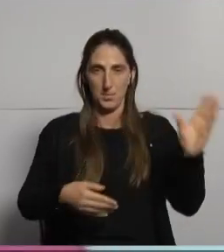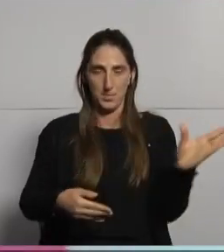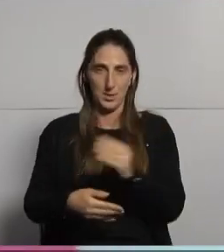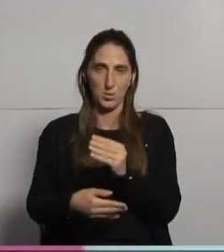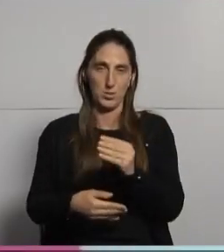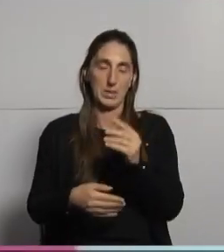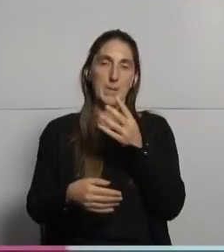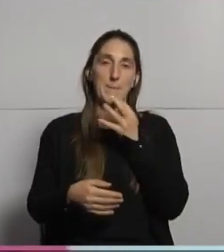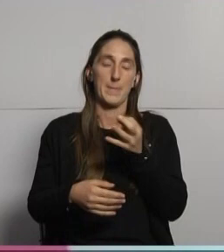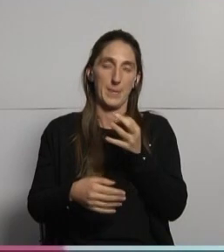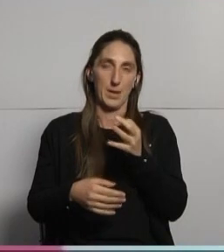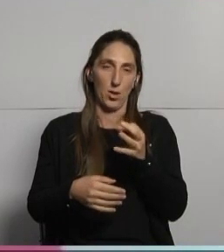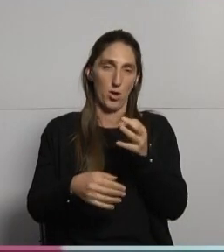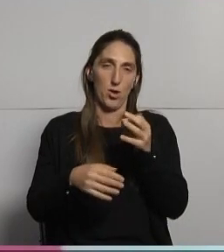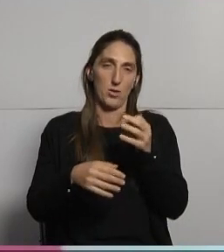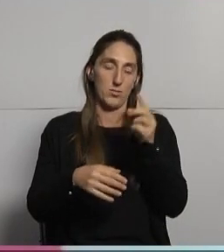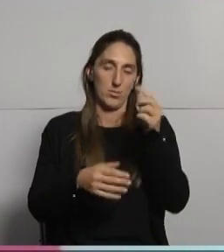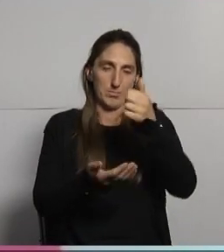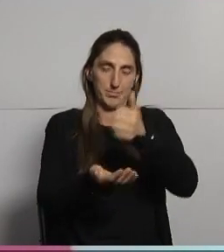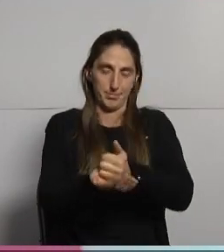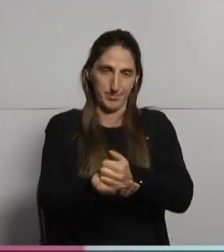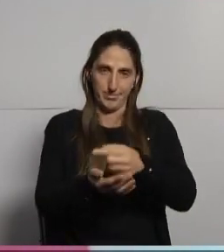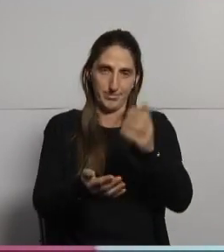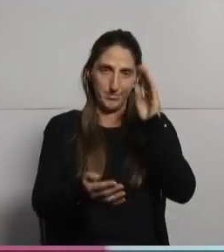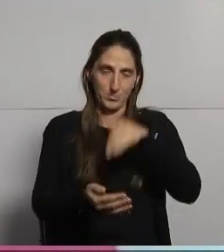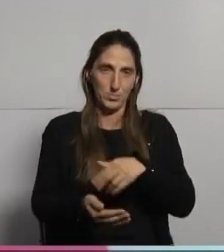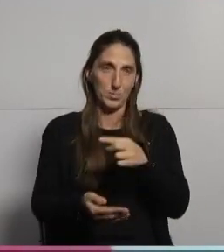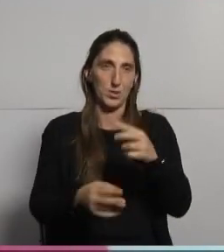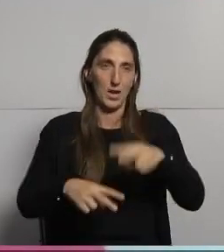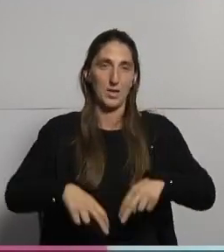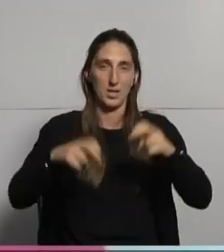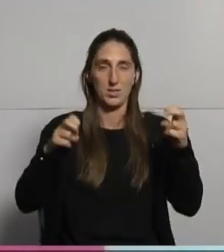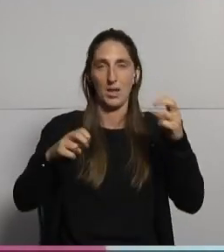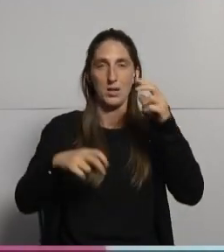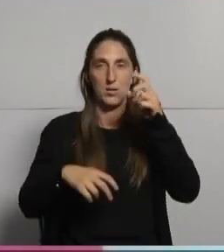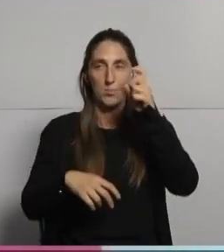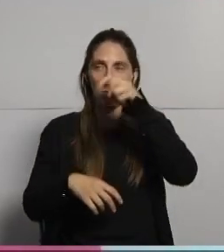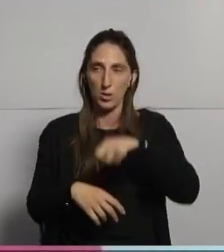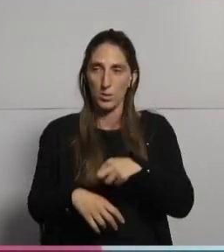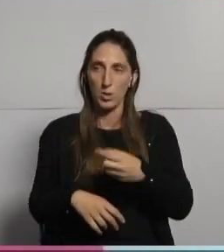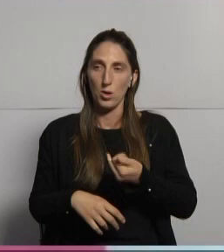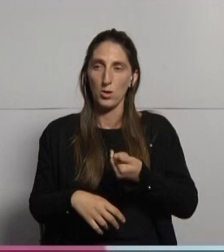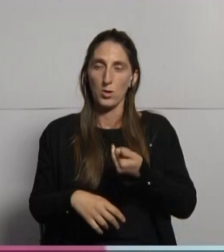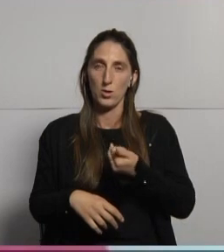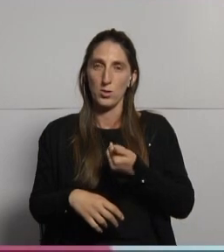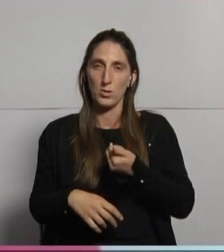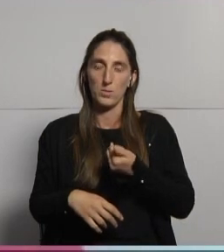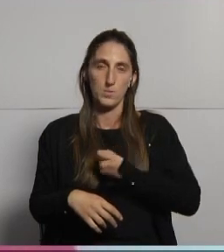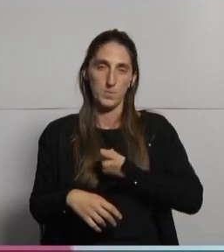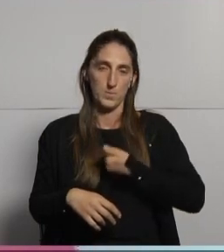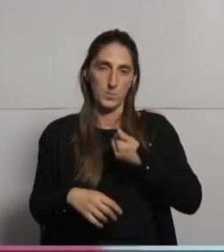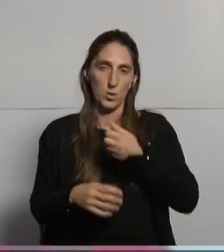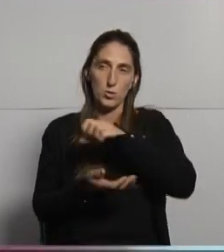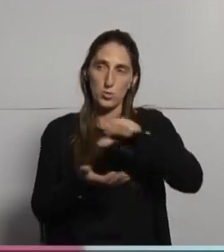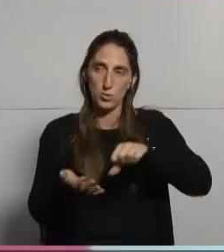Primero, bueno, pedir disculpas por no poder estar ahí con ustedes, pero bueno, para poder analizar Montevideo como una ciudad inteligente,